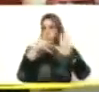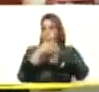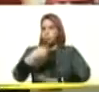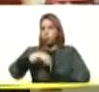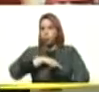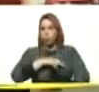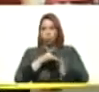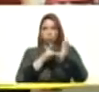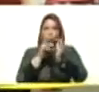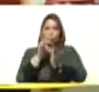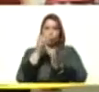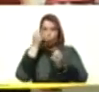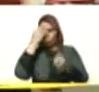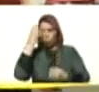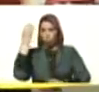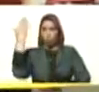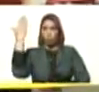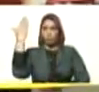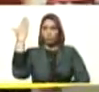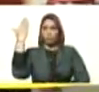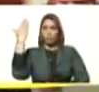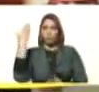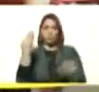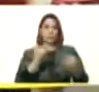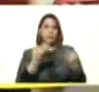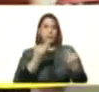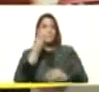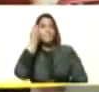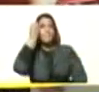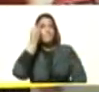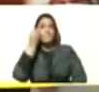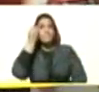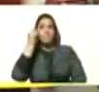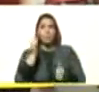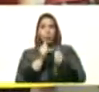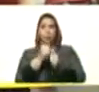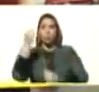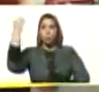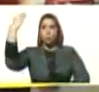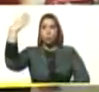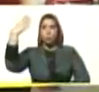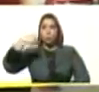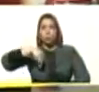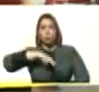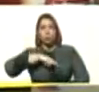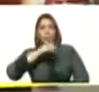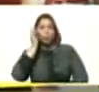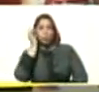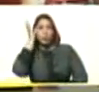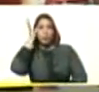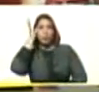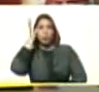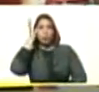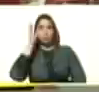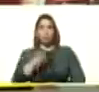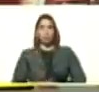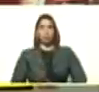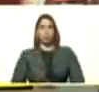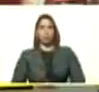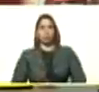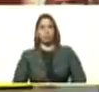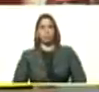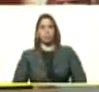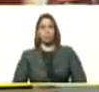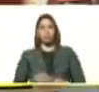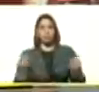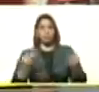Señor Jesucristo, siempre meditando con la luz de nuestro Creador, siempre